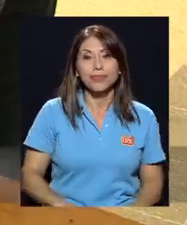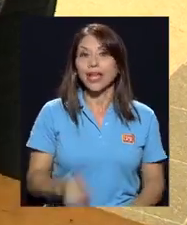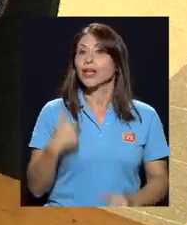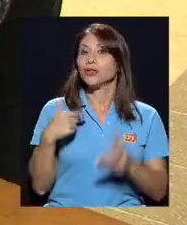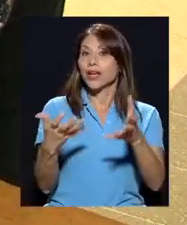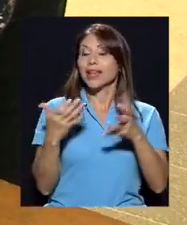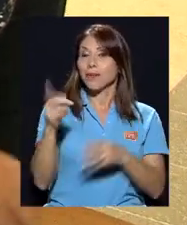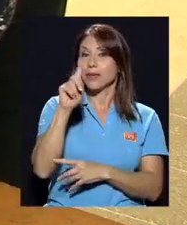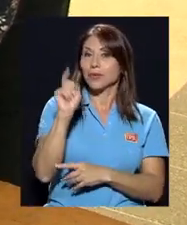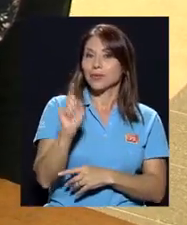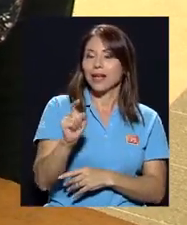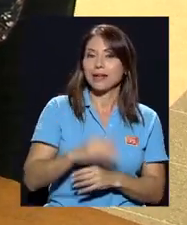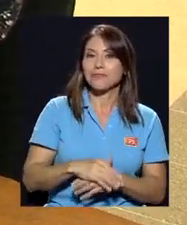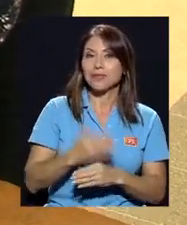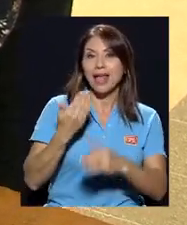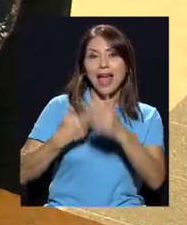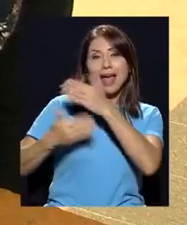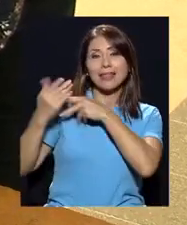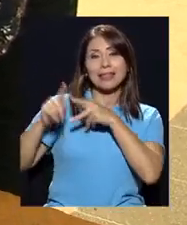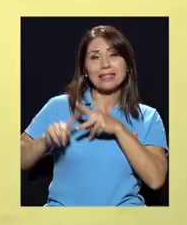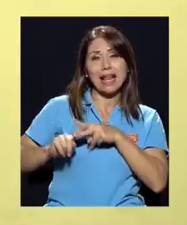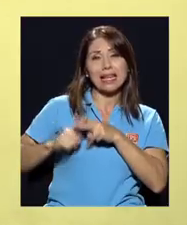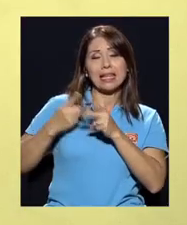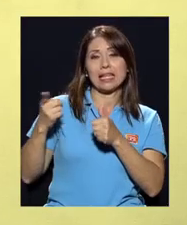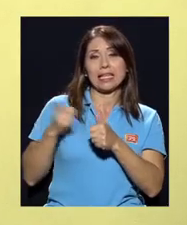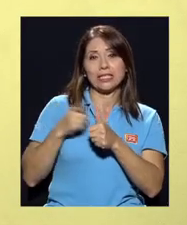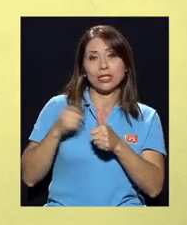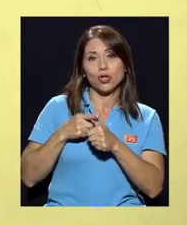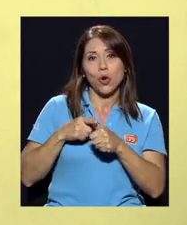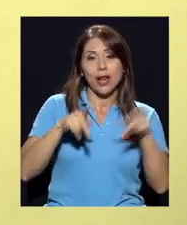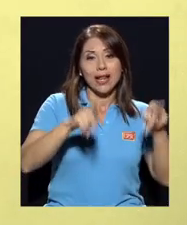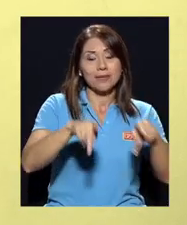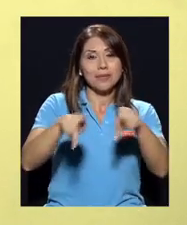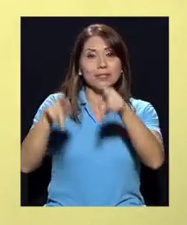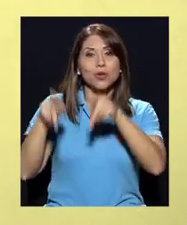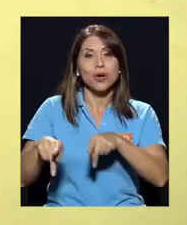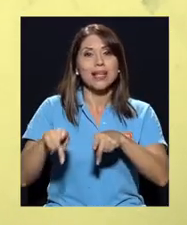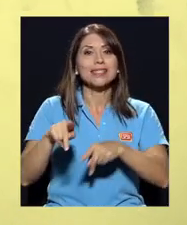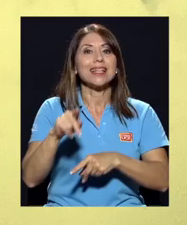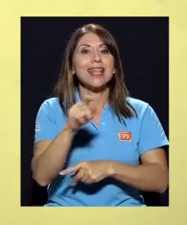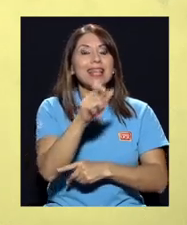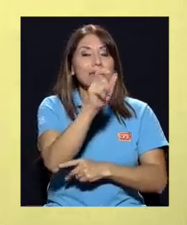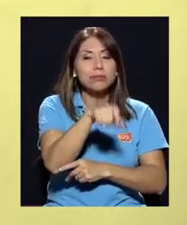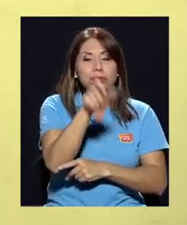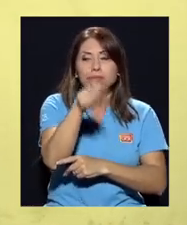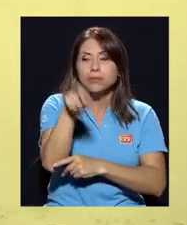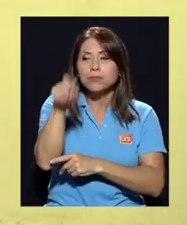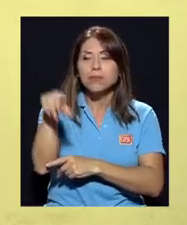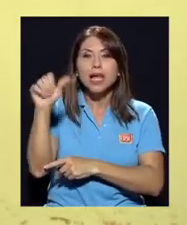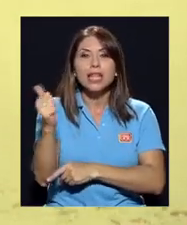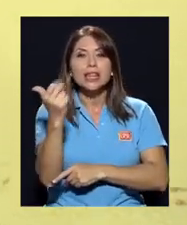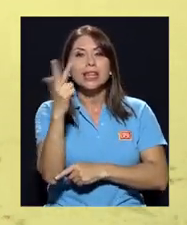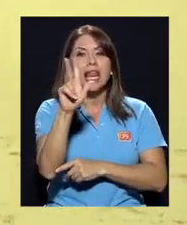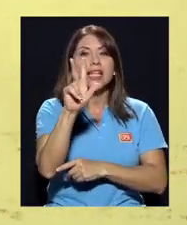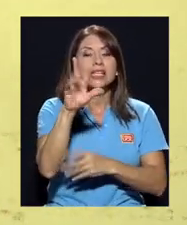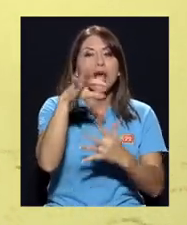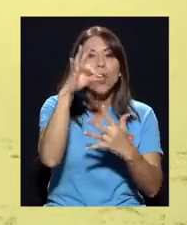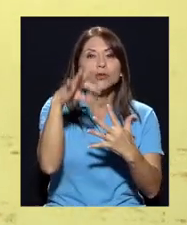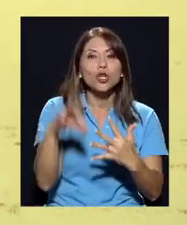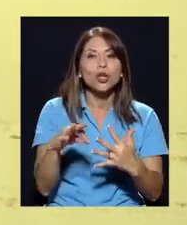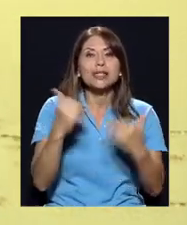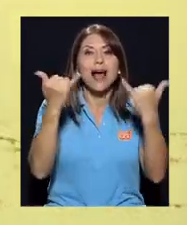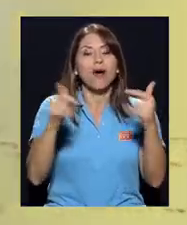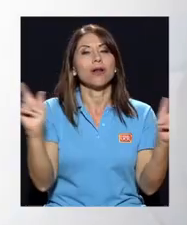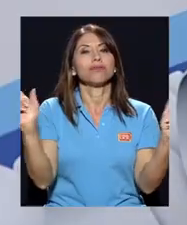al inicio en la población tenía 13 opciones por las cuales votar esa se reducen a 2 qué pasa entonces